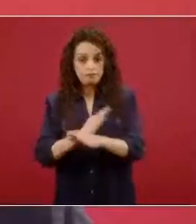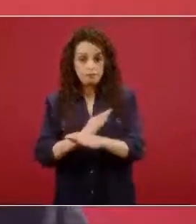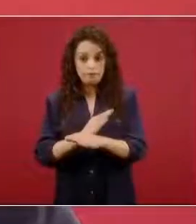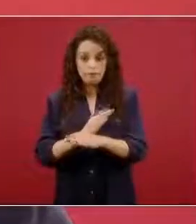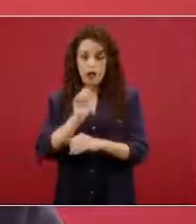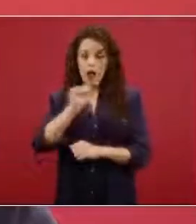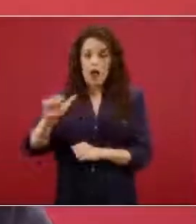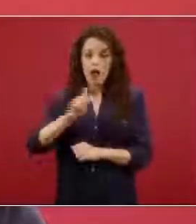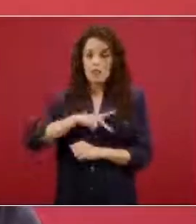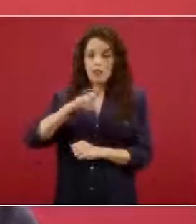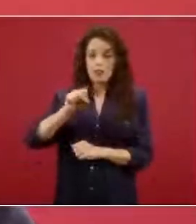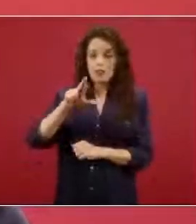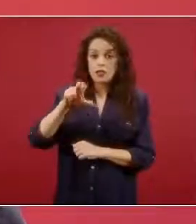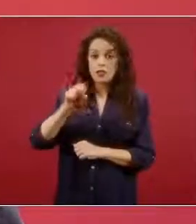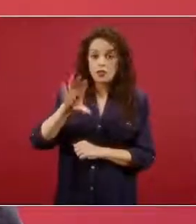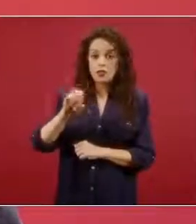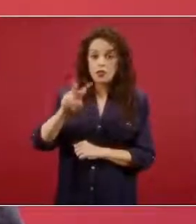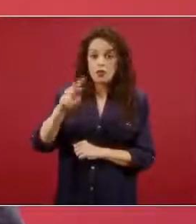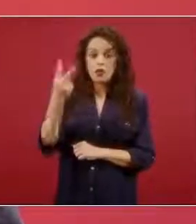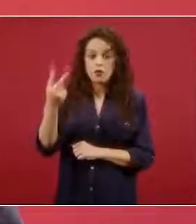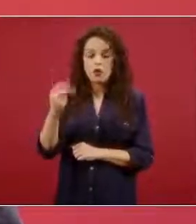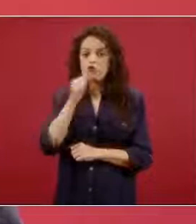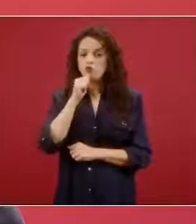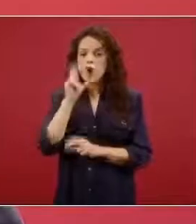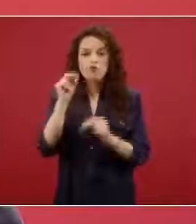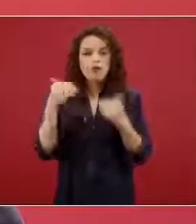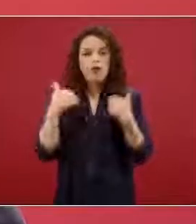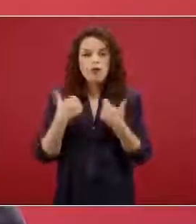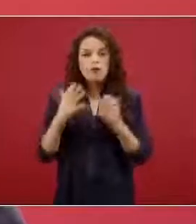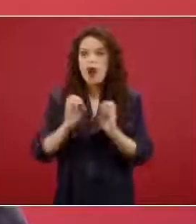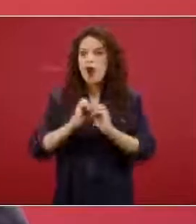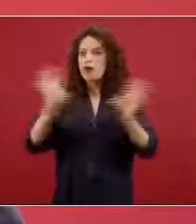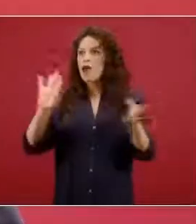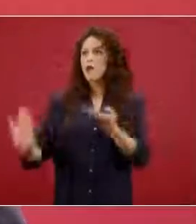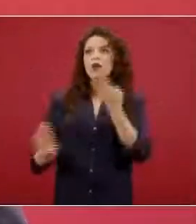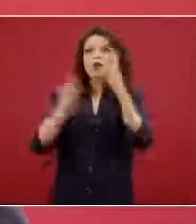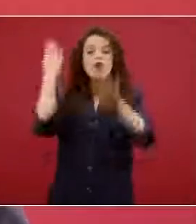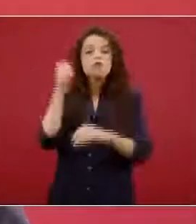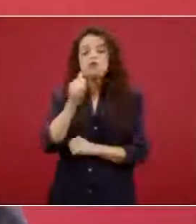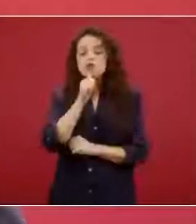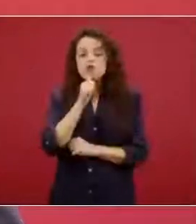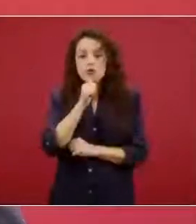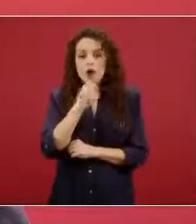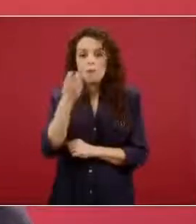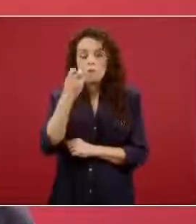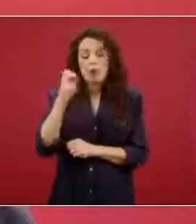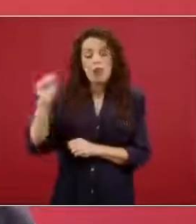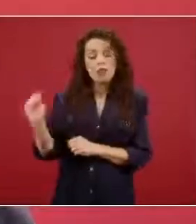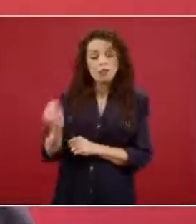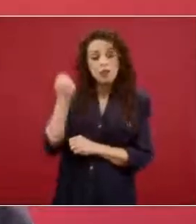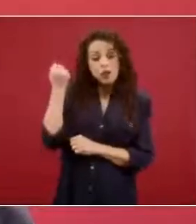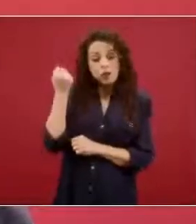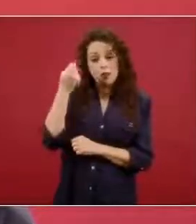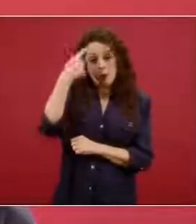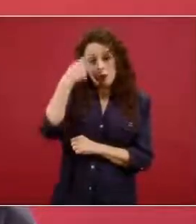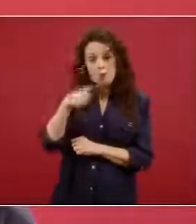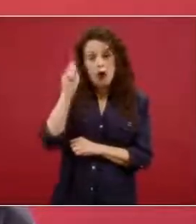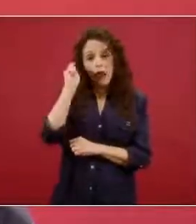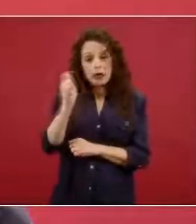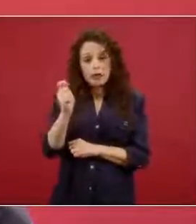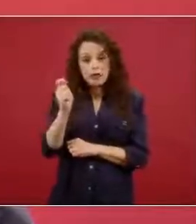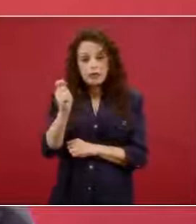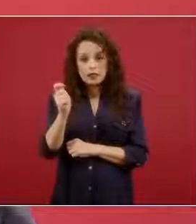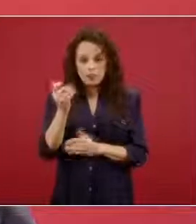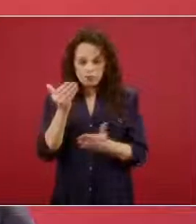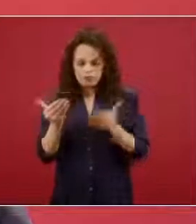ha terminado de entender por completo a nivel mundial, por lo tanto la tecnología para calibrar